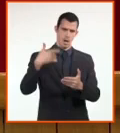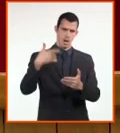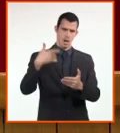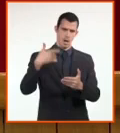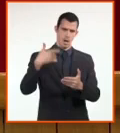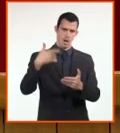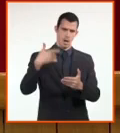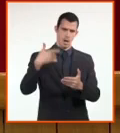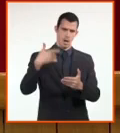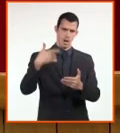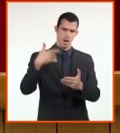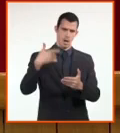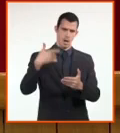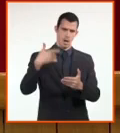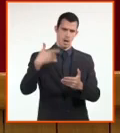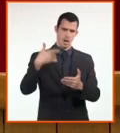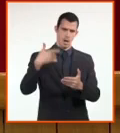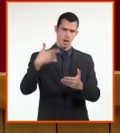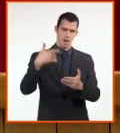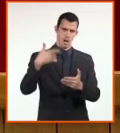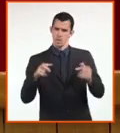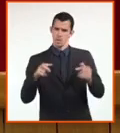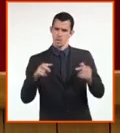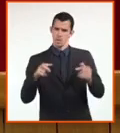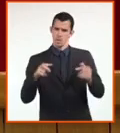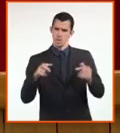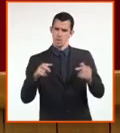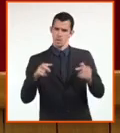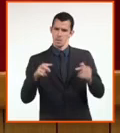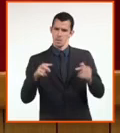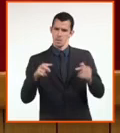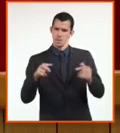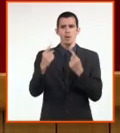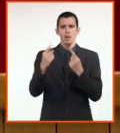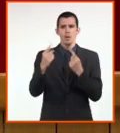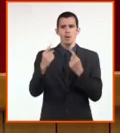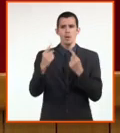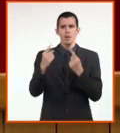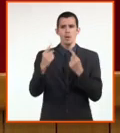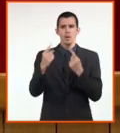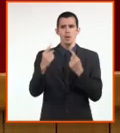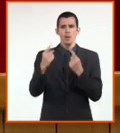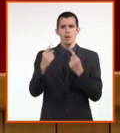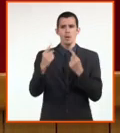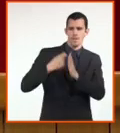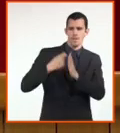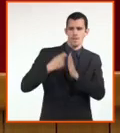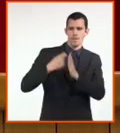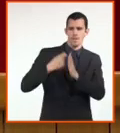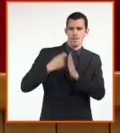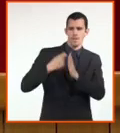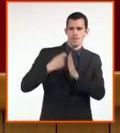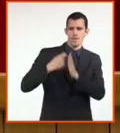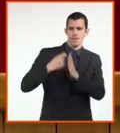el deber y la voluntad de honrar a figuras que han luchado por la causa revolucionaria, que es la causa de la Federación